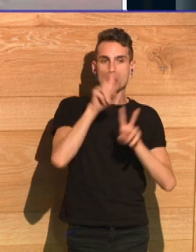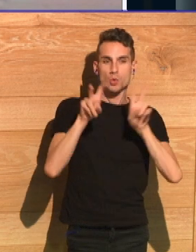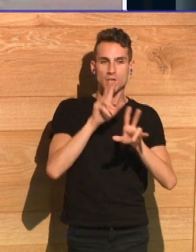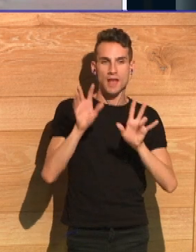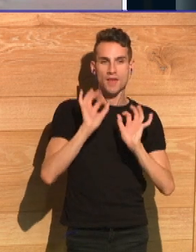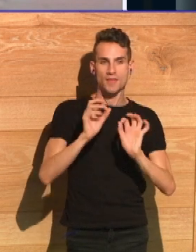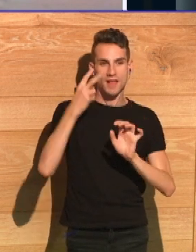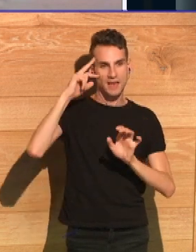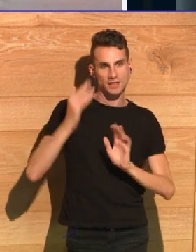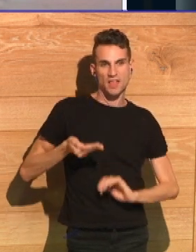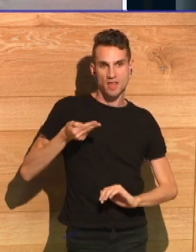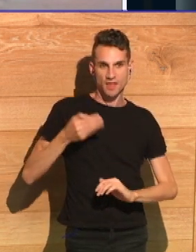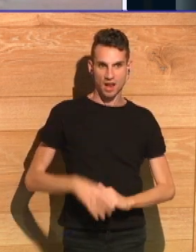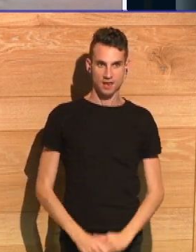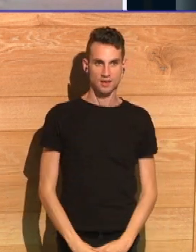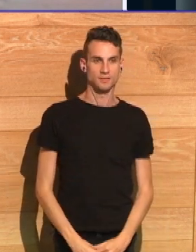trascendental.